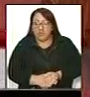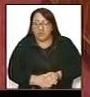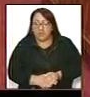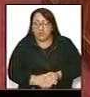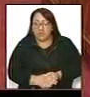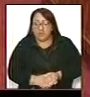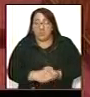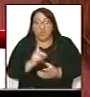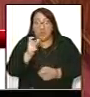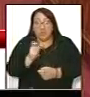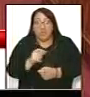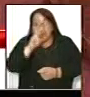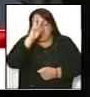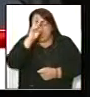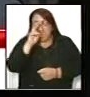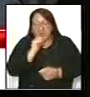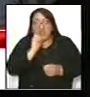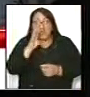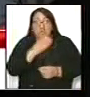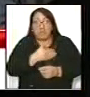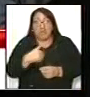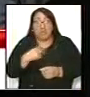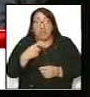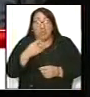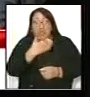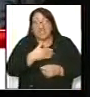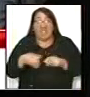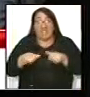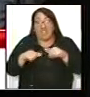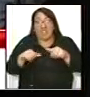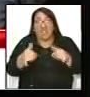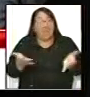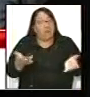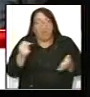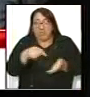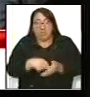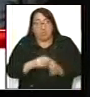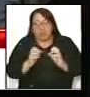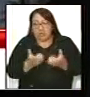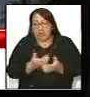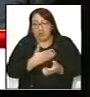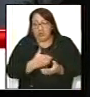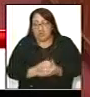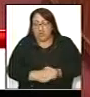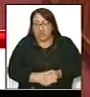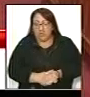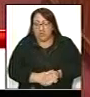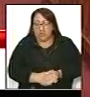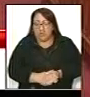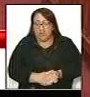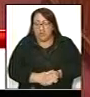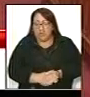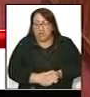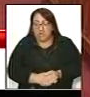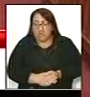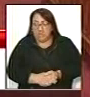Un peruano que se refiere a su presidente como presidente títere no merece estar en este parlamento, presidenta. Así es,